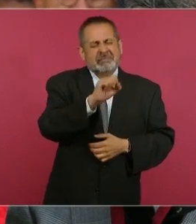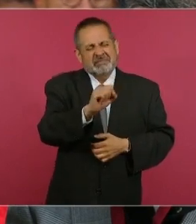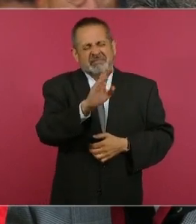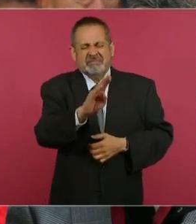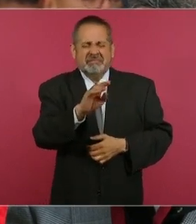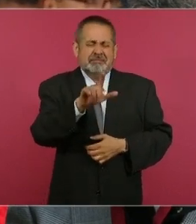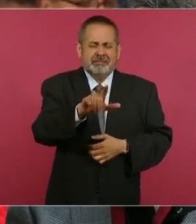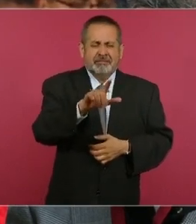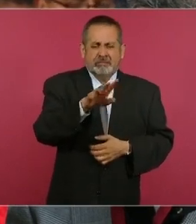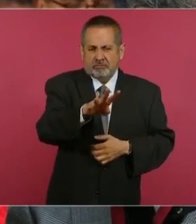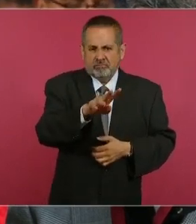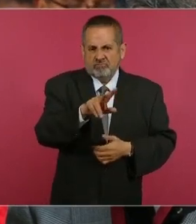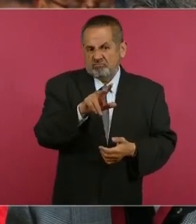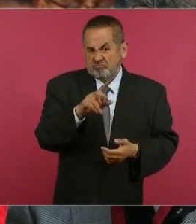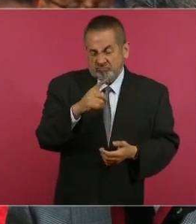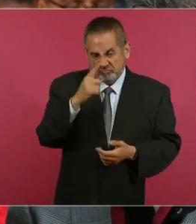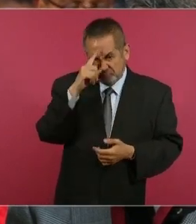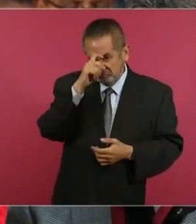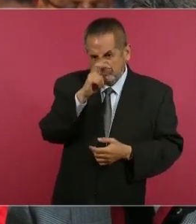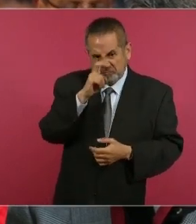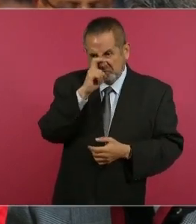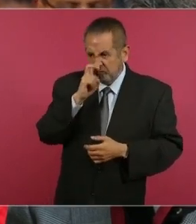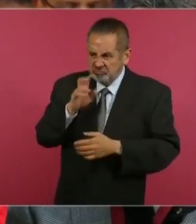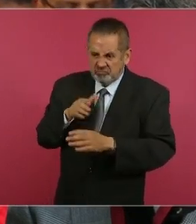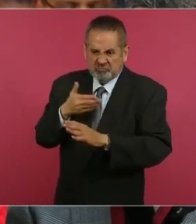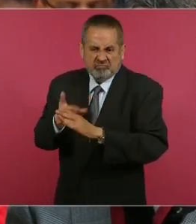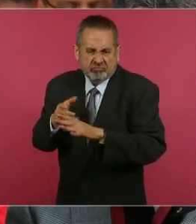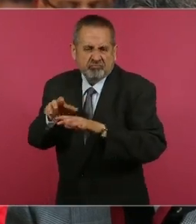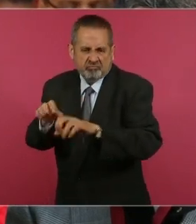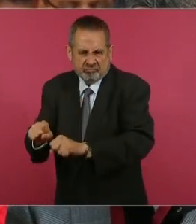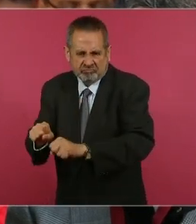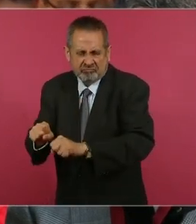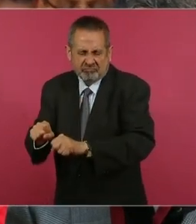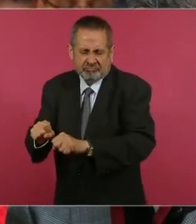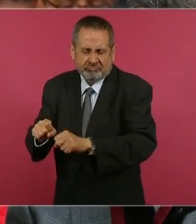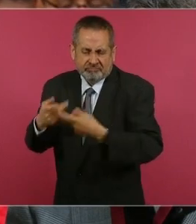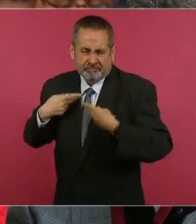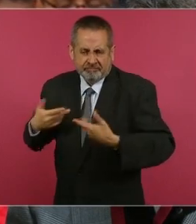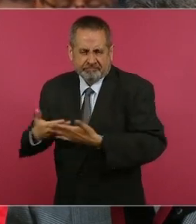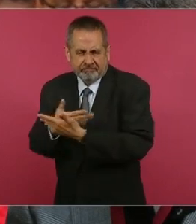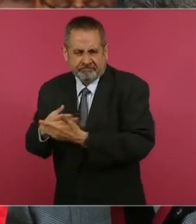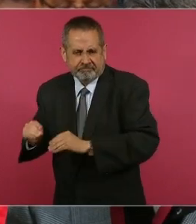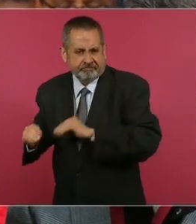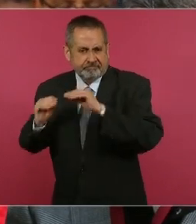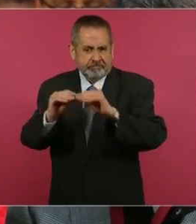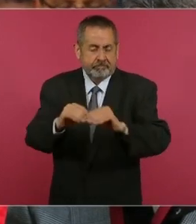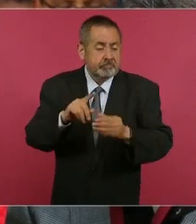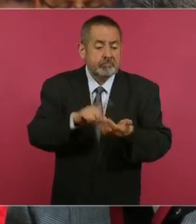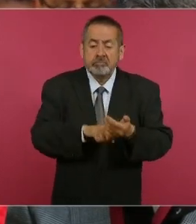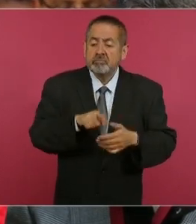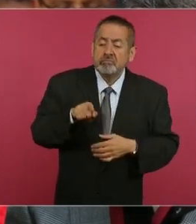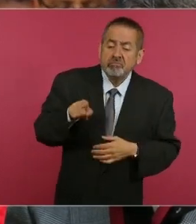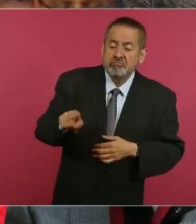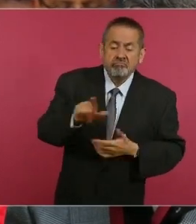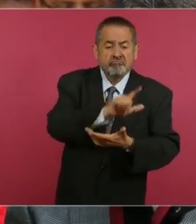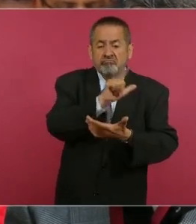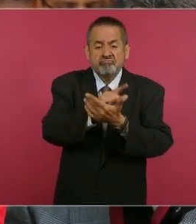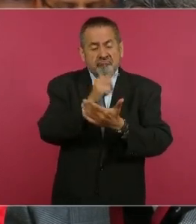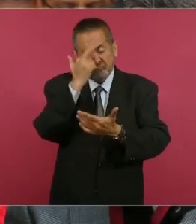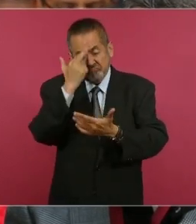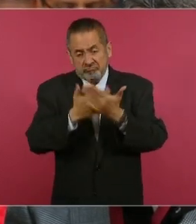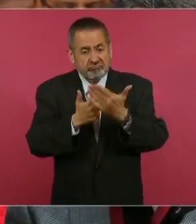1718, la más severa contra inmigrantes indocumentados en Estados Unidos, que tipifica el tráfico de personas como un delito grave.